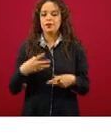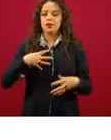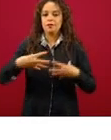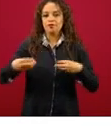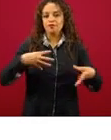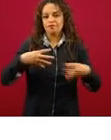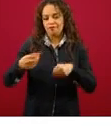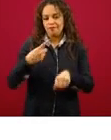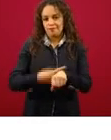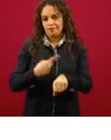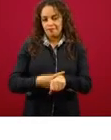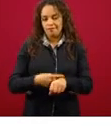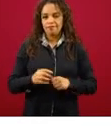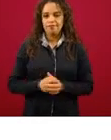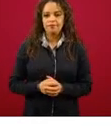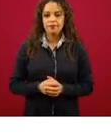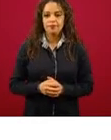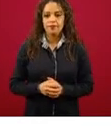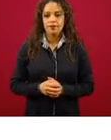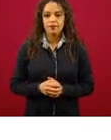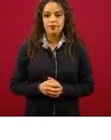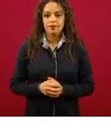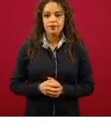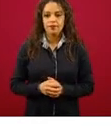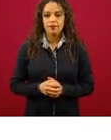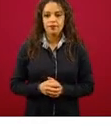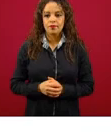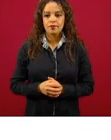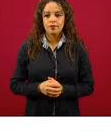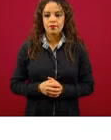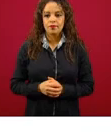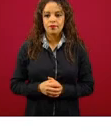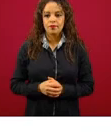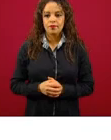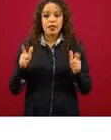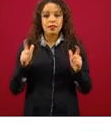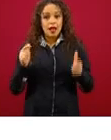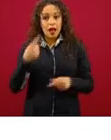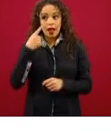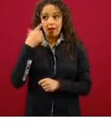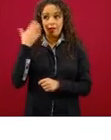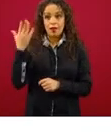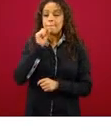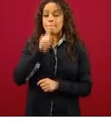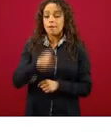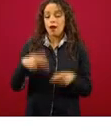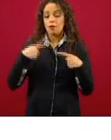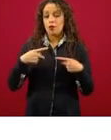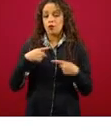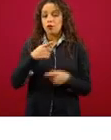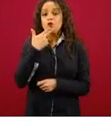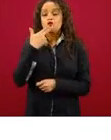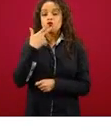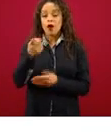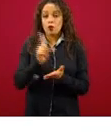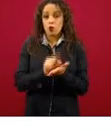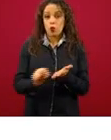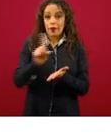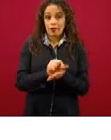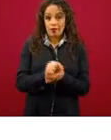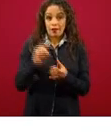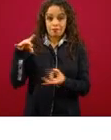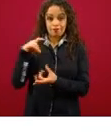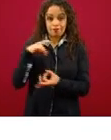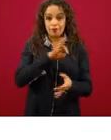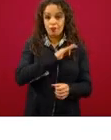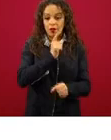El estado de Tlaxcala muestra un ligero incremento también en los usuarios de Twitter, lo que puede significar, como lo